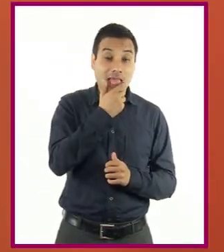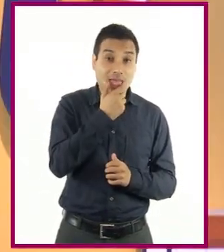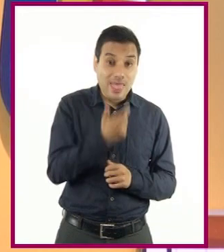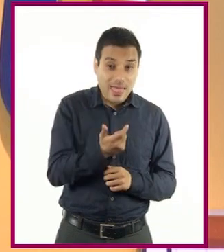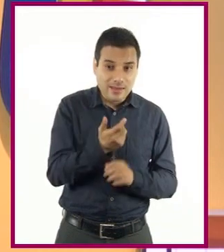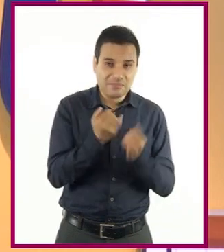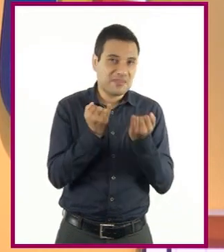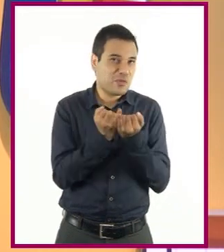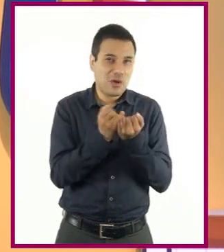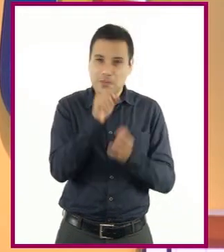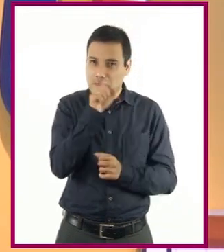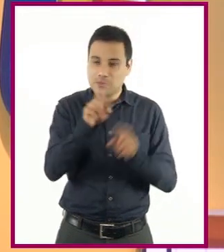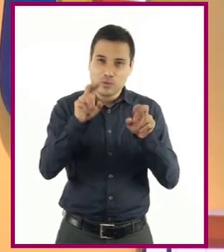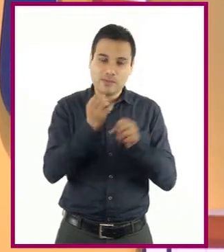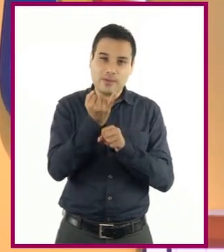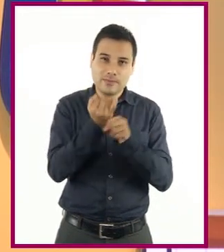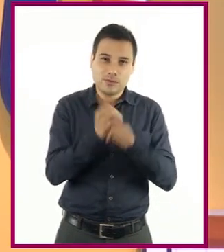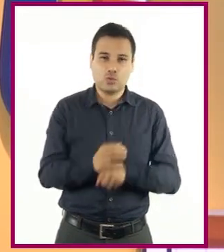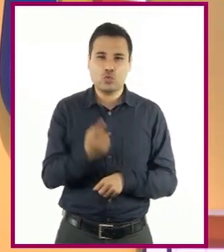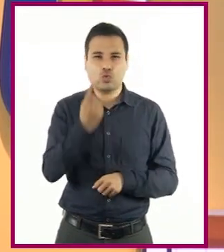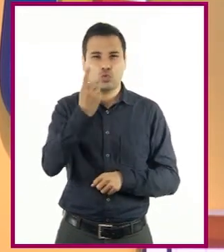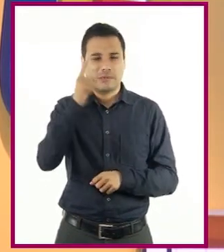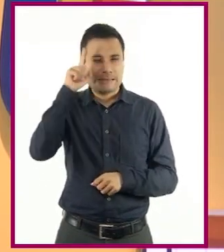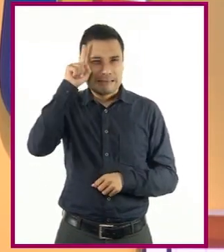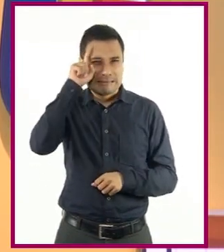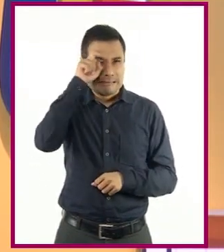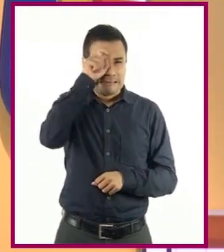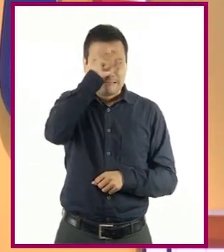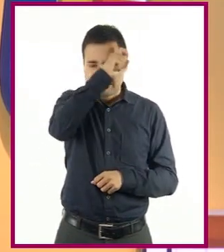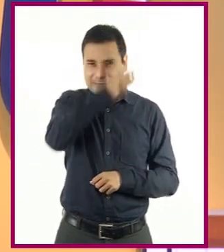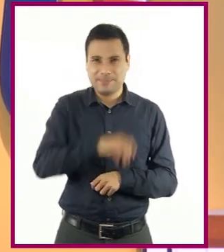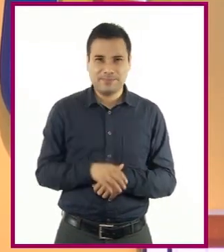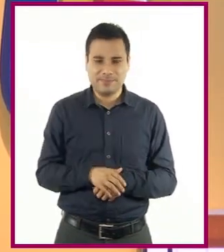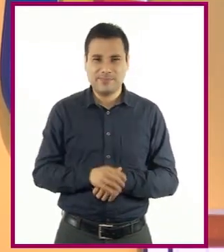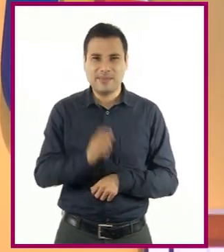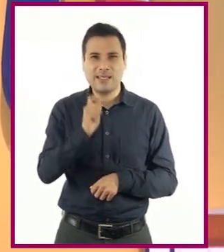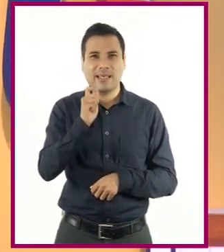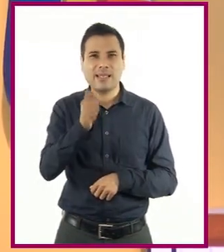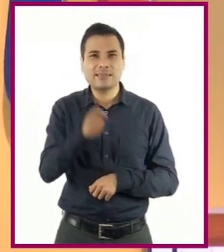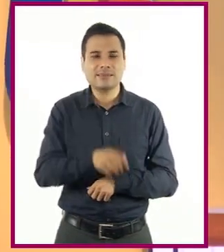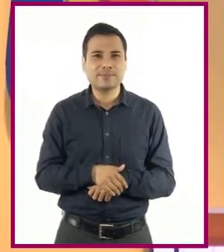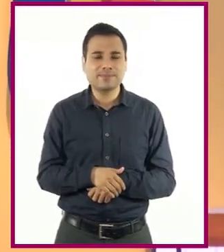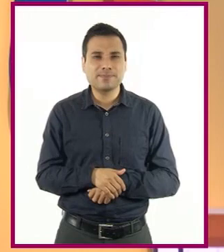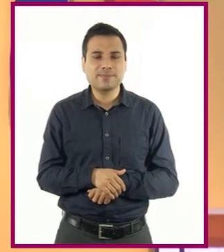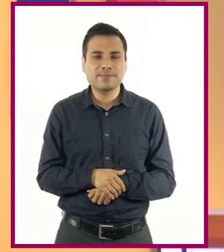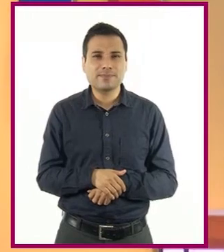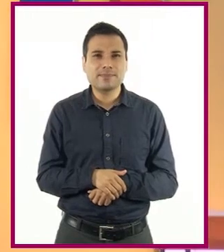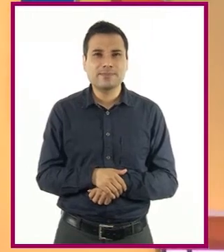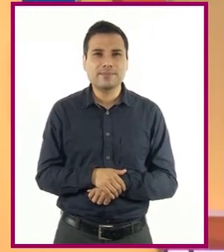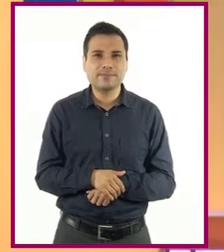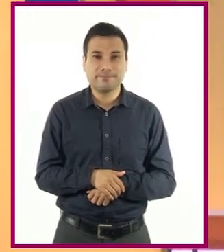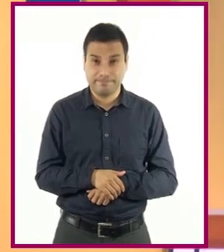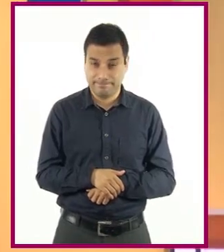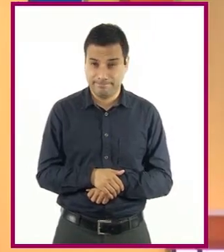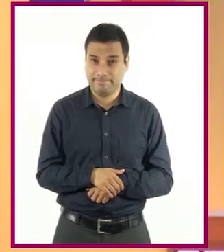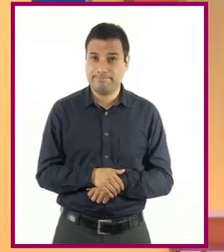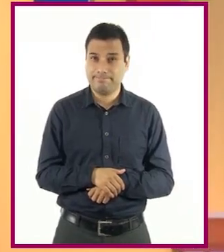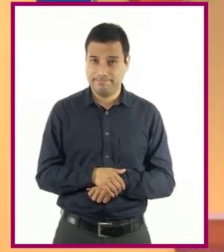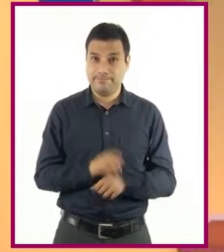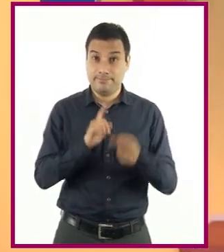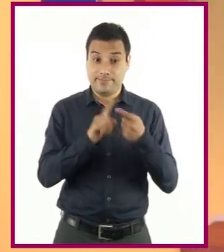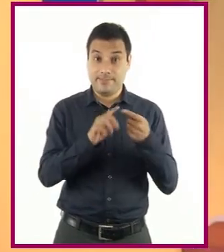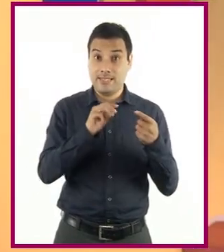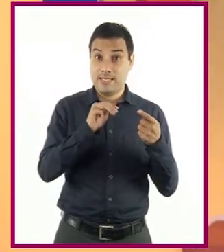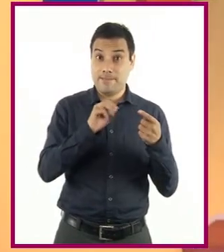su momento. Un reto mayúsculo que implicaba relacionar campos de la física tan distintos entre ellos: la